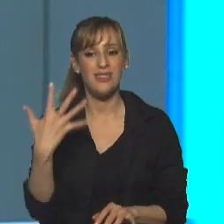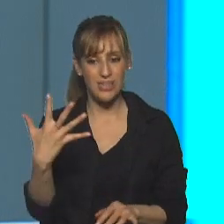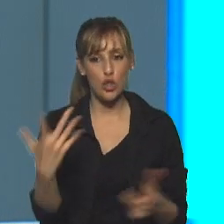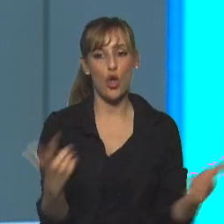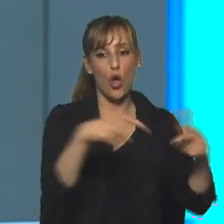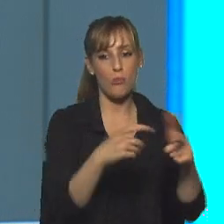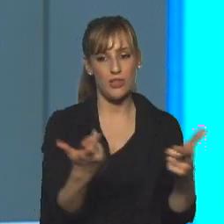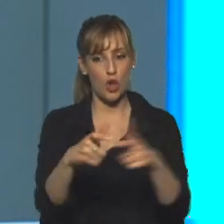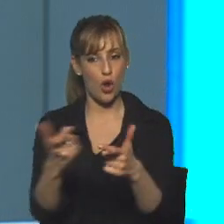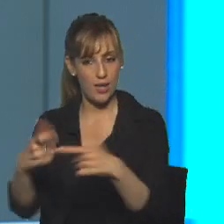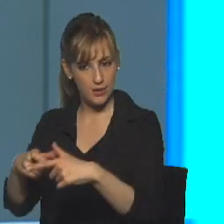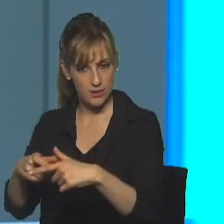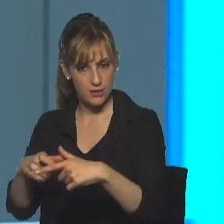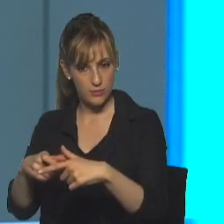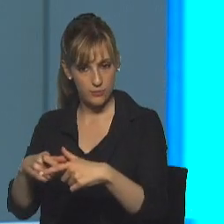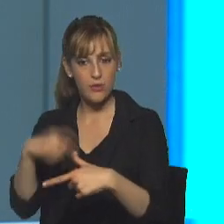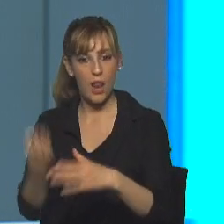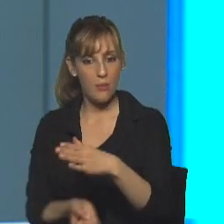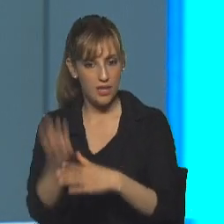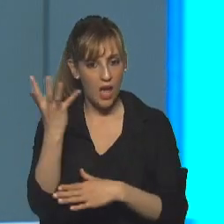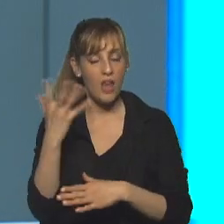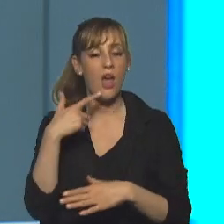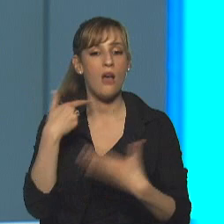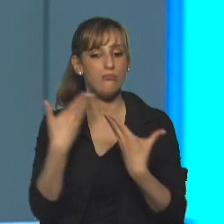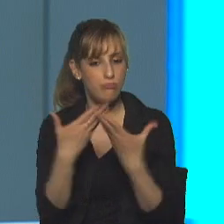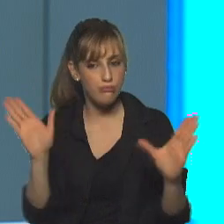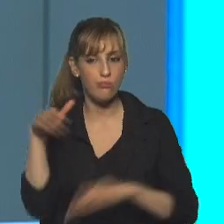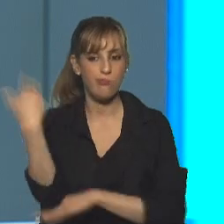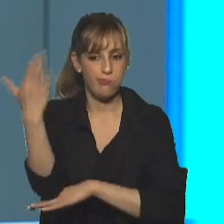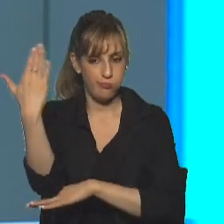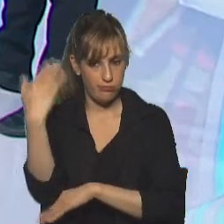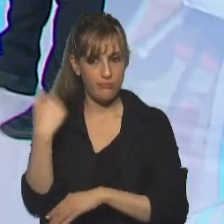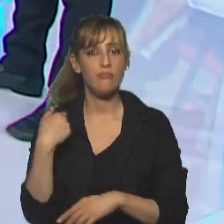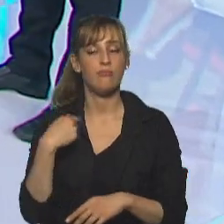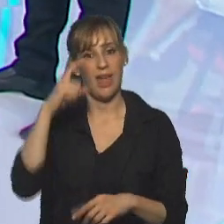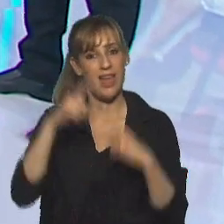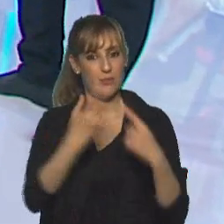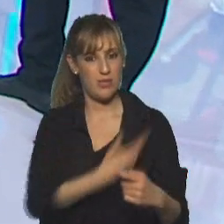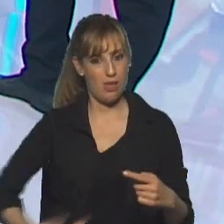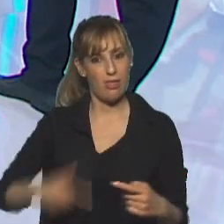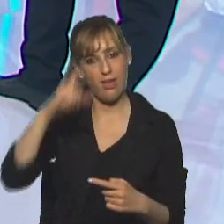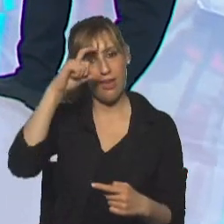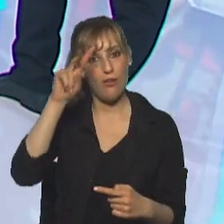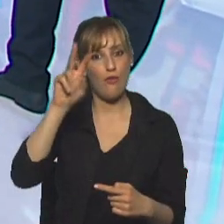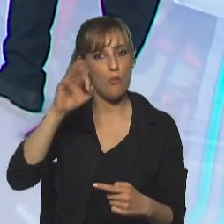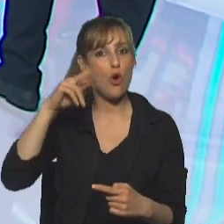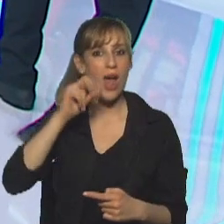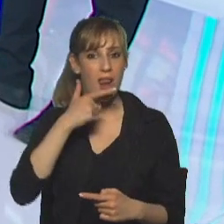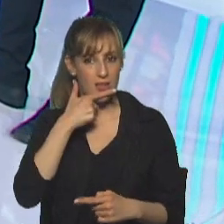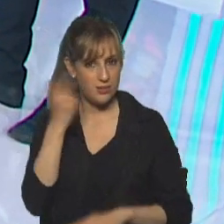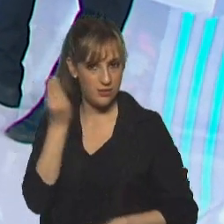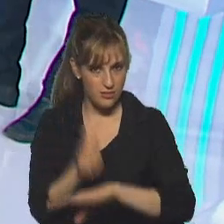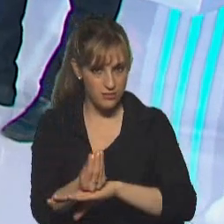el plenario Sí. de apertura con la presencia del expresidente Evo Morales. Bien. Juan. Daniel, Augusto. ¿cómo estás? Muy bien, muchas